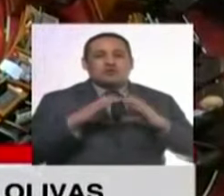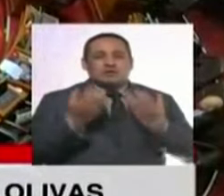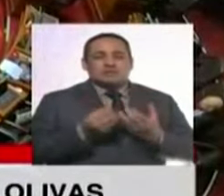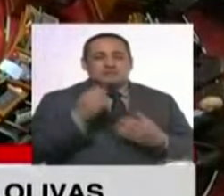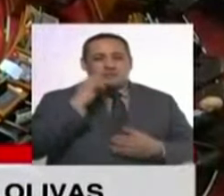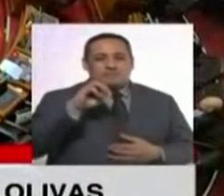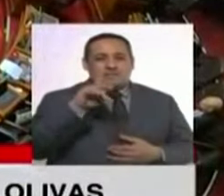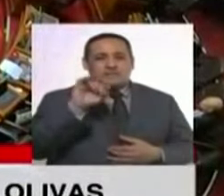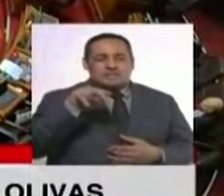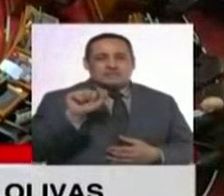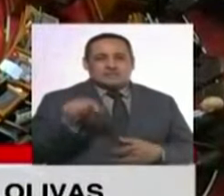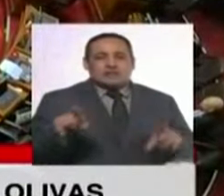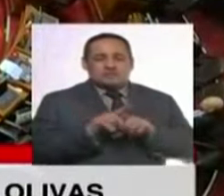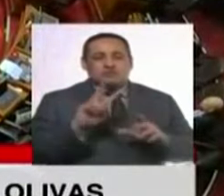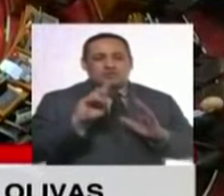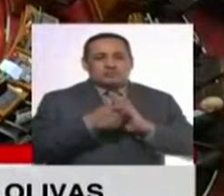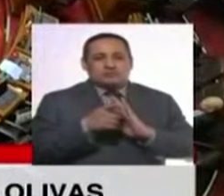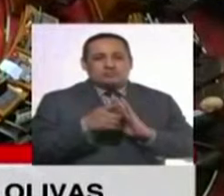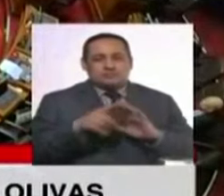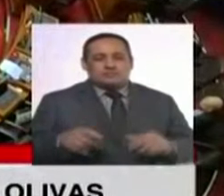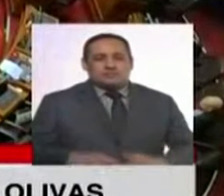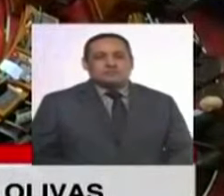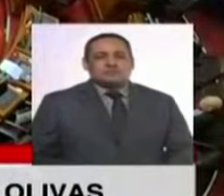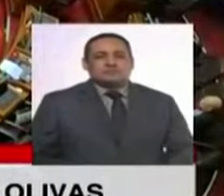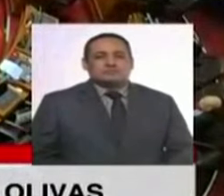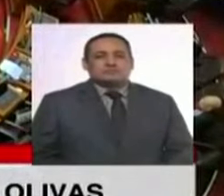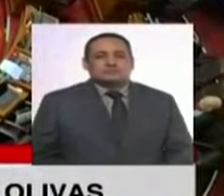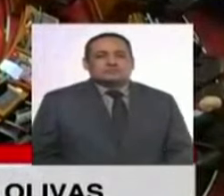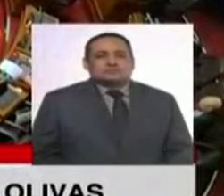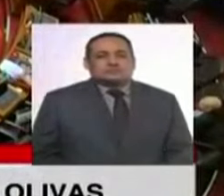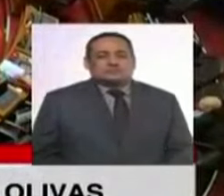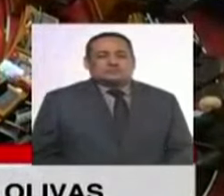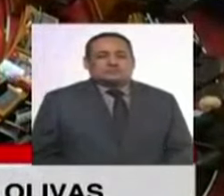Elizabeth Medina le toca por dos minutos y medio